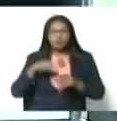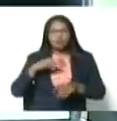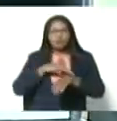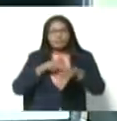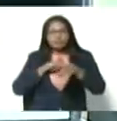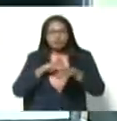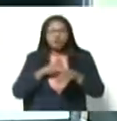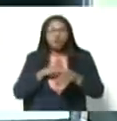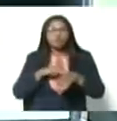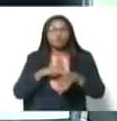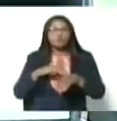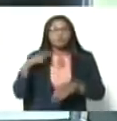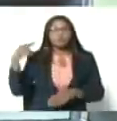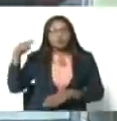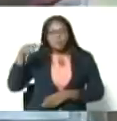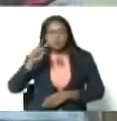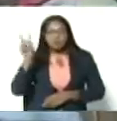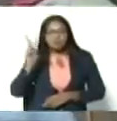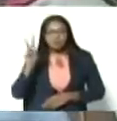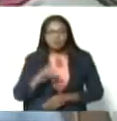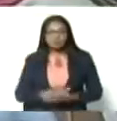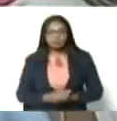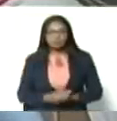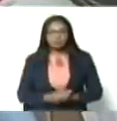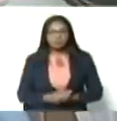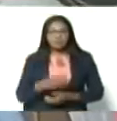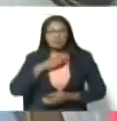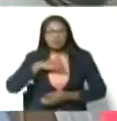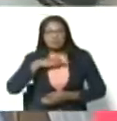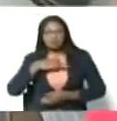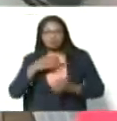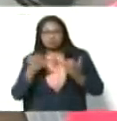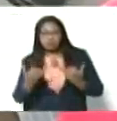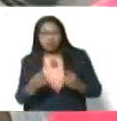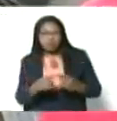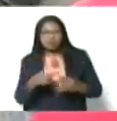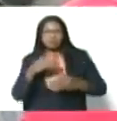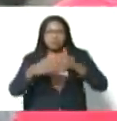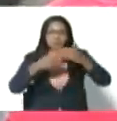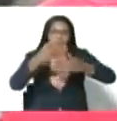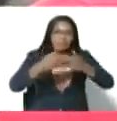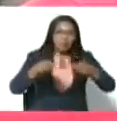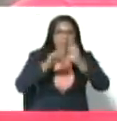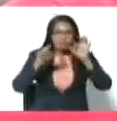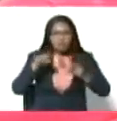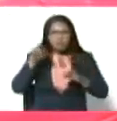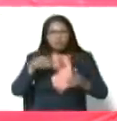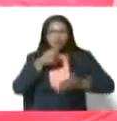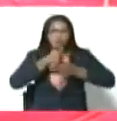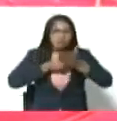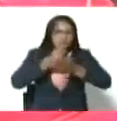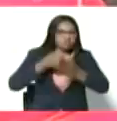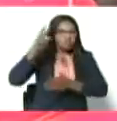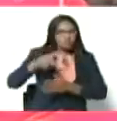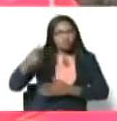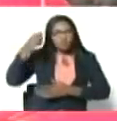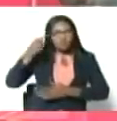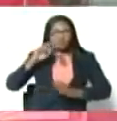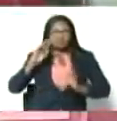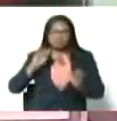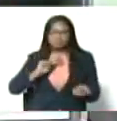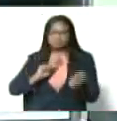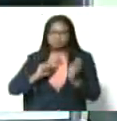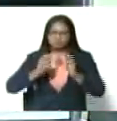Transporte Venezuela, de todos los compañeros y compañeras trabajadores que día a día forjan una lucha constante para la transformación